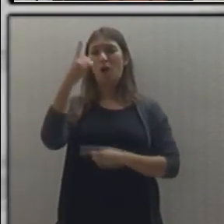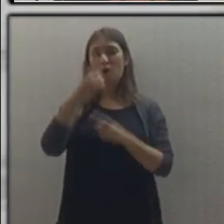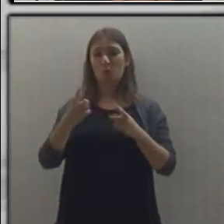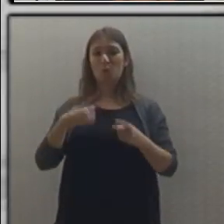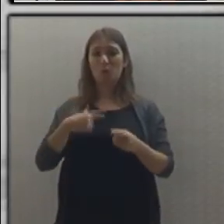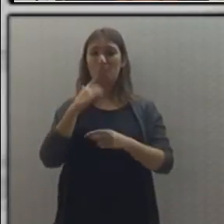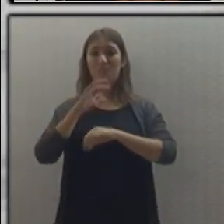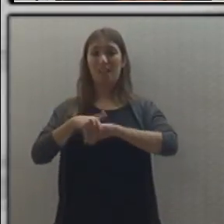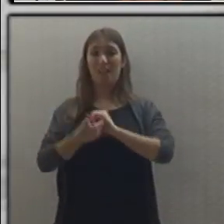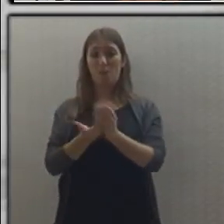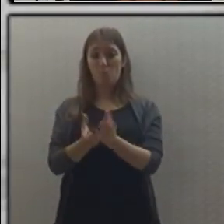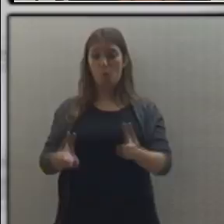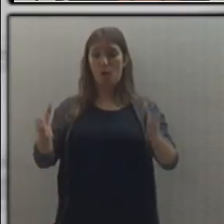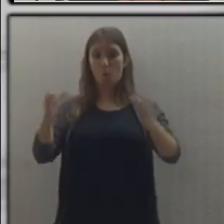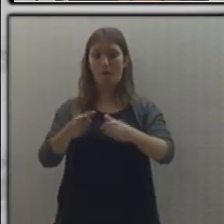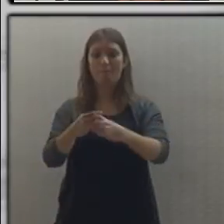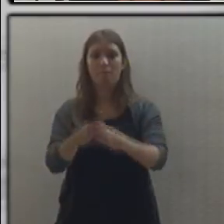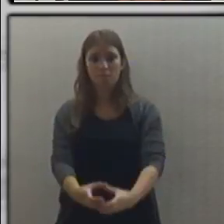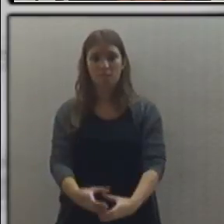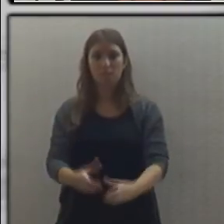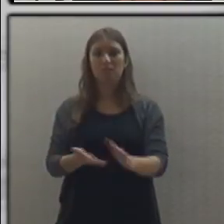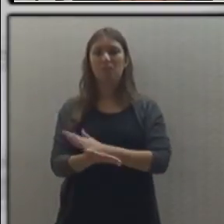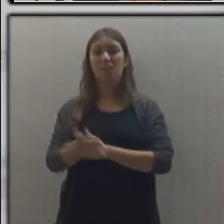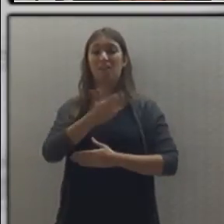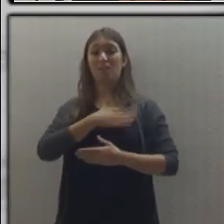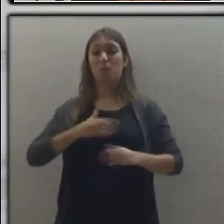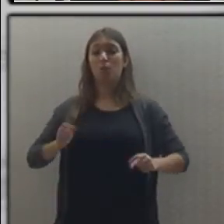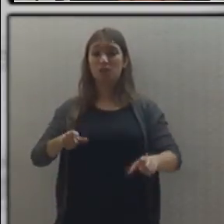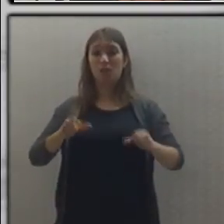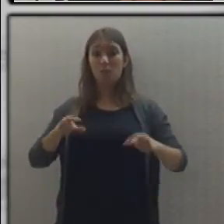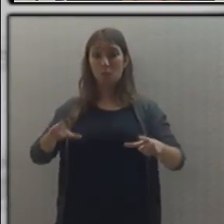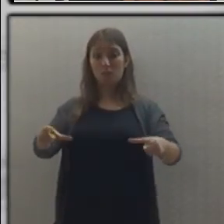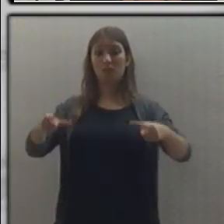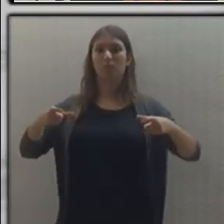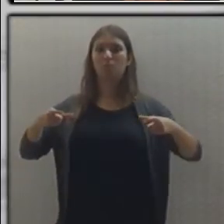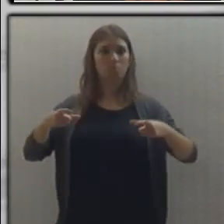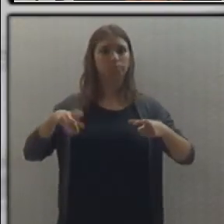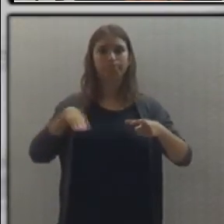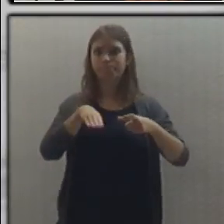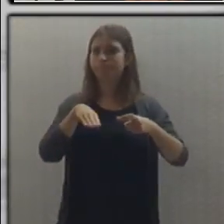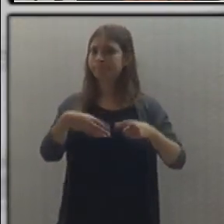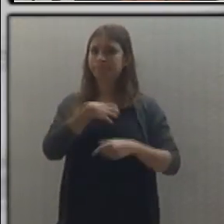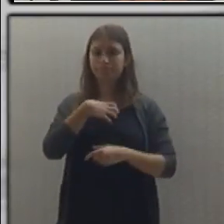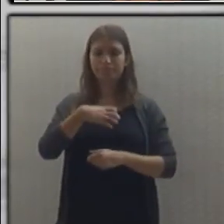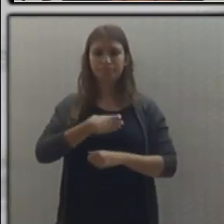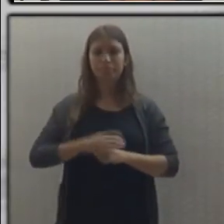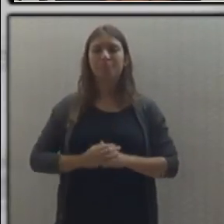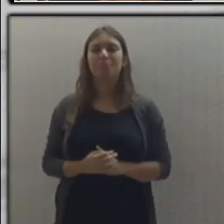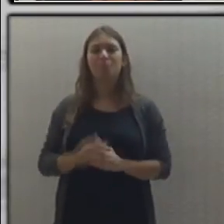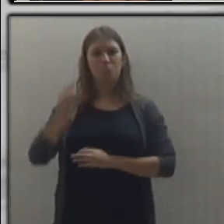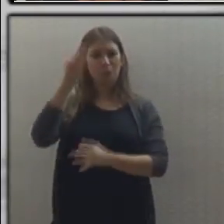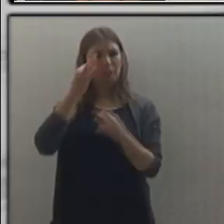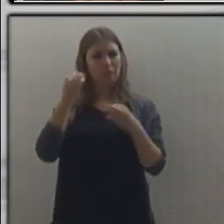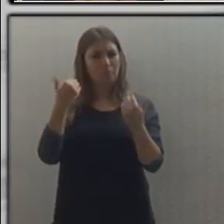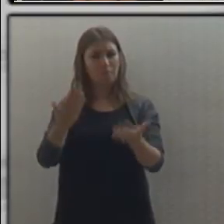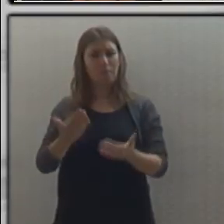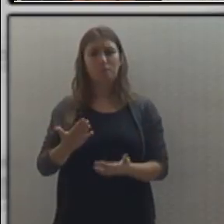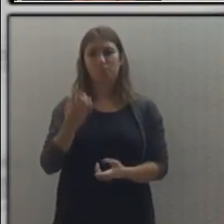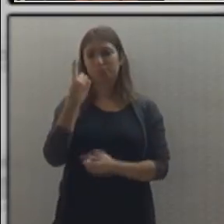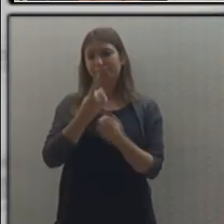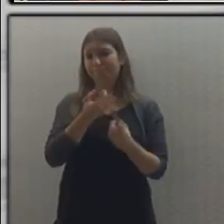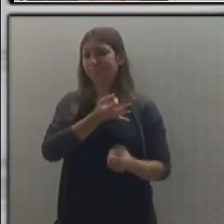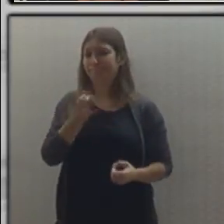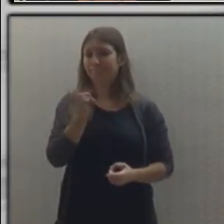el aproximamiento frontal con una silla de ruedas, etc. Todavía más en detalle, mecanismos